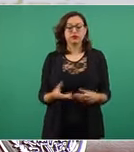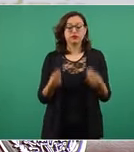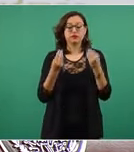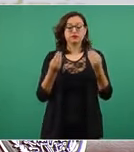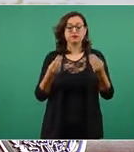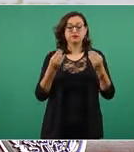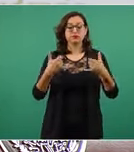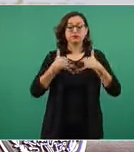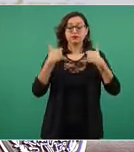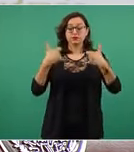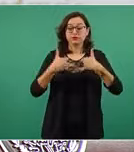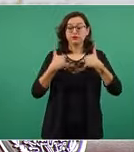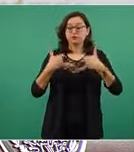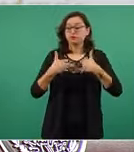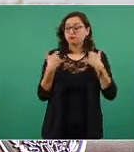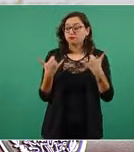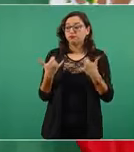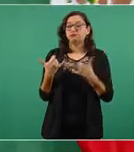desaparecidos